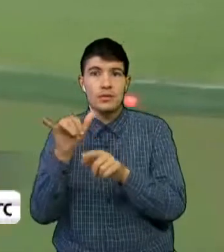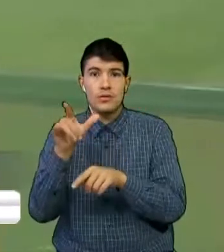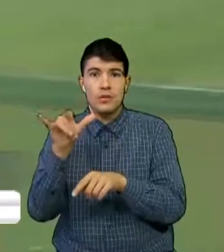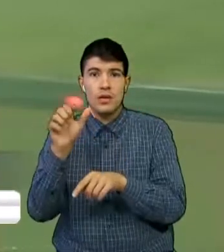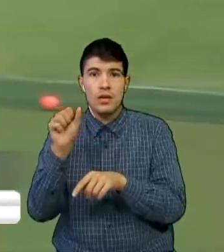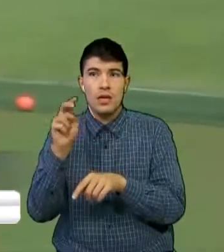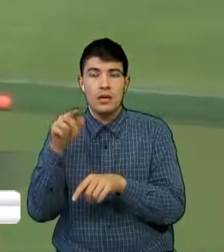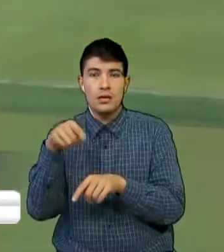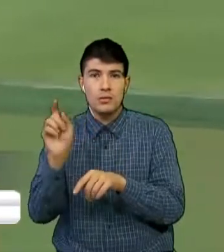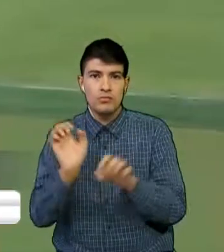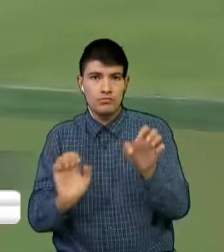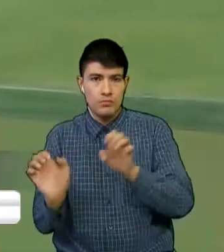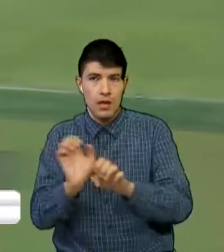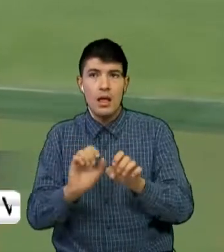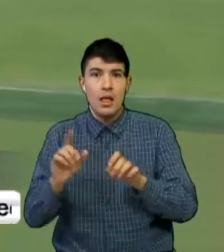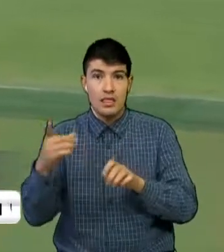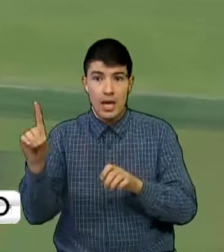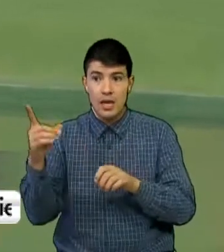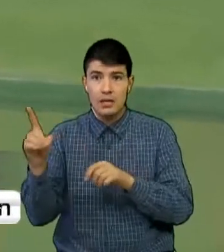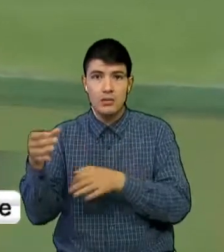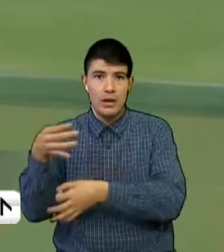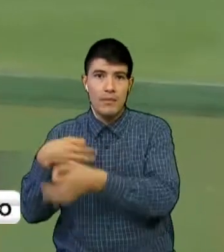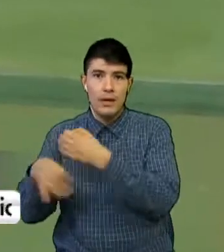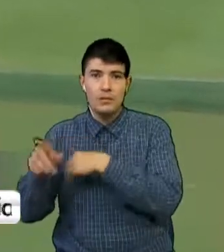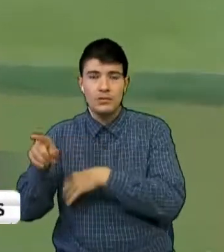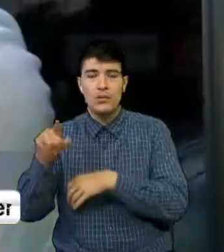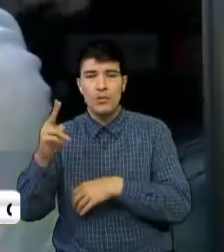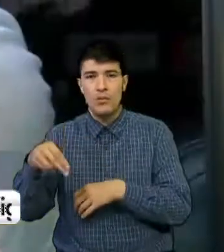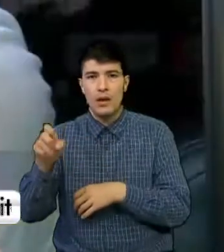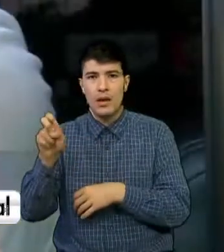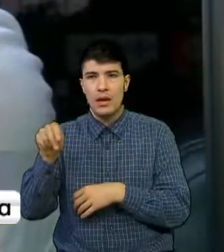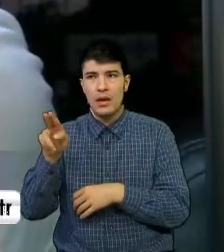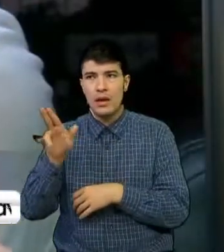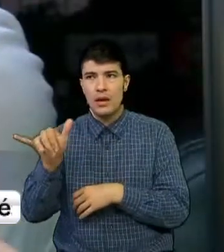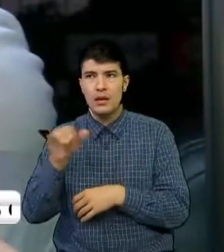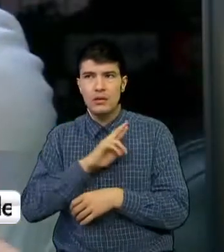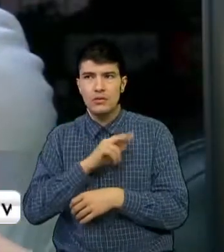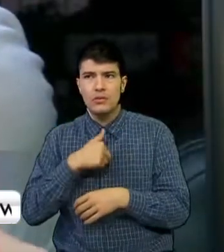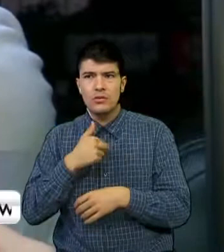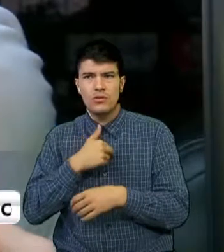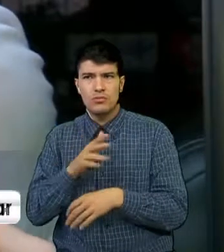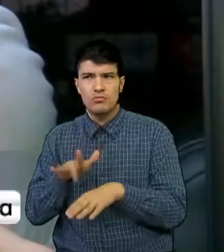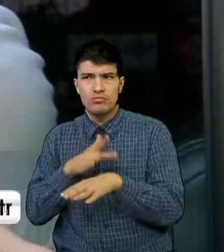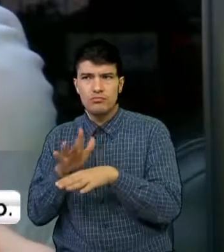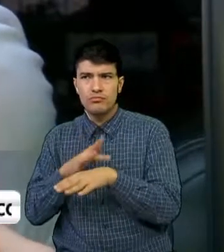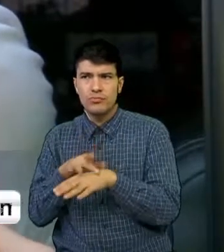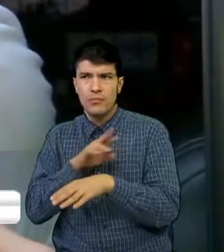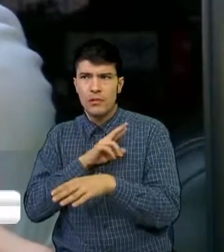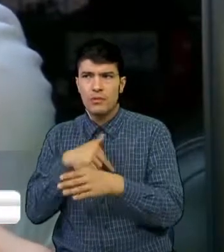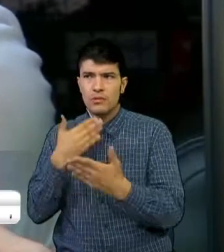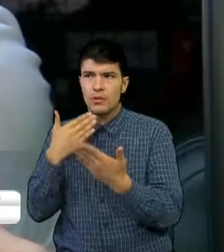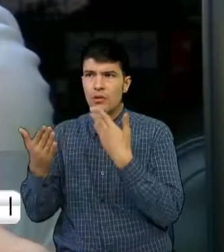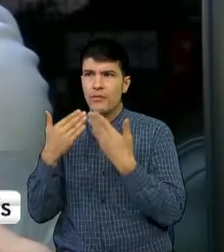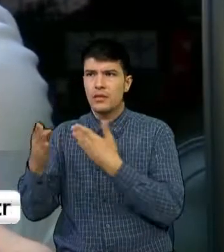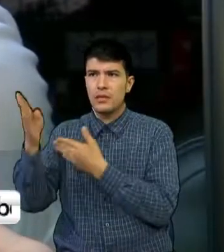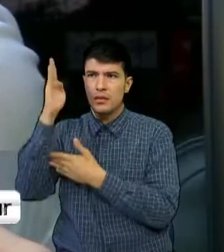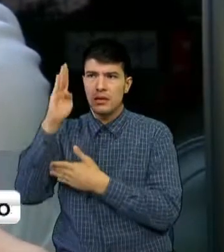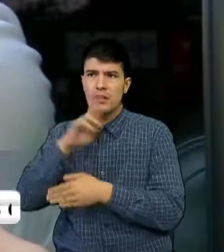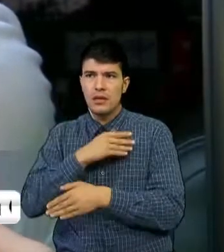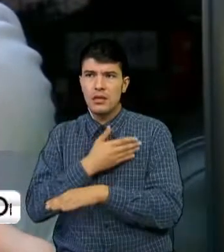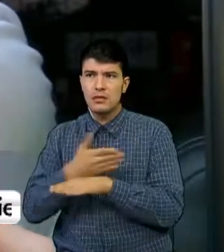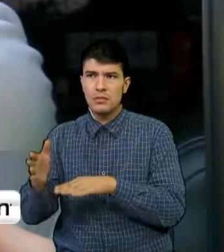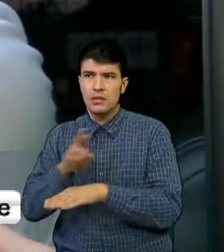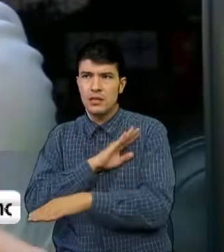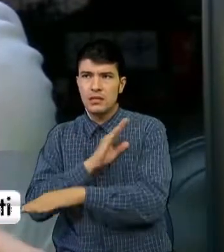habitual volante estará como lateral derecho reemplazo del lesionado henry ovando motivados convencidos confiando en 10 primero después en las capacidades